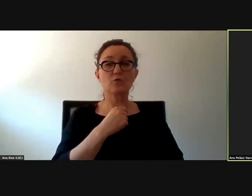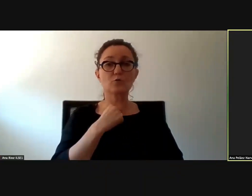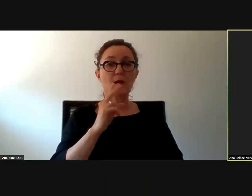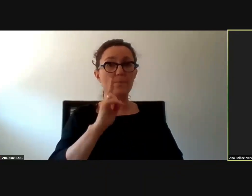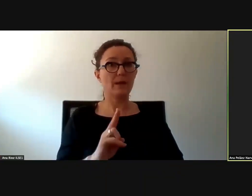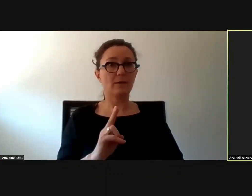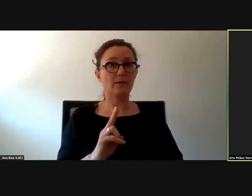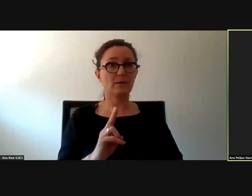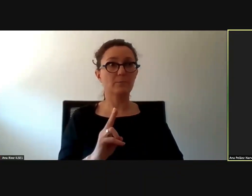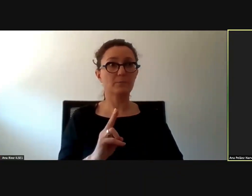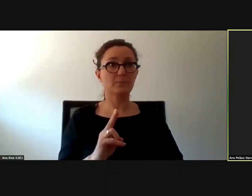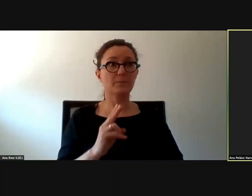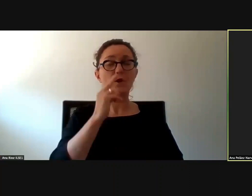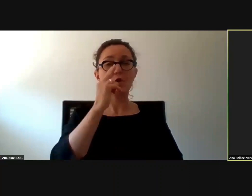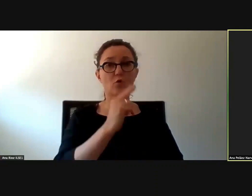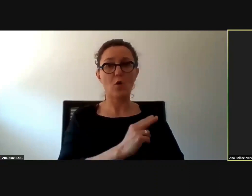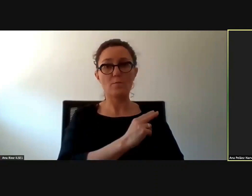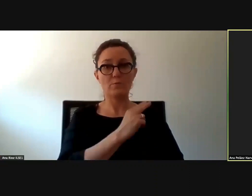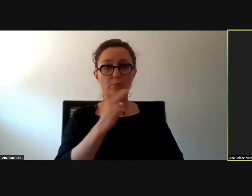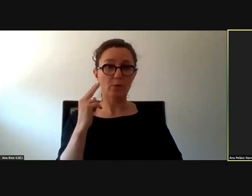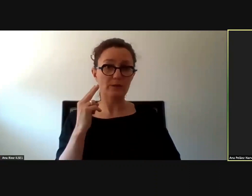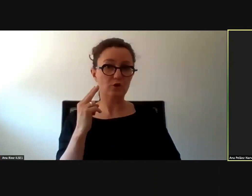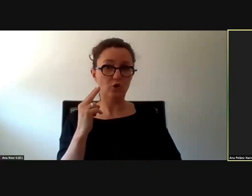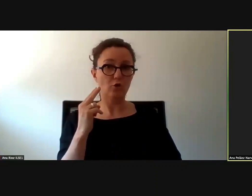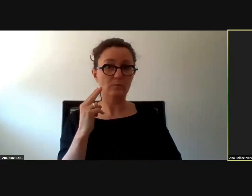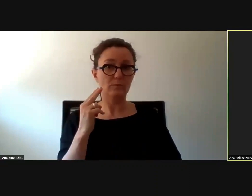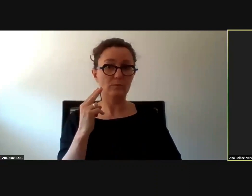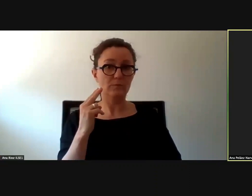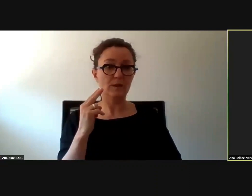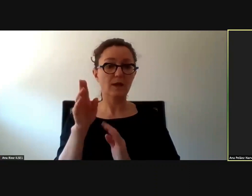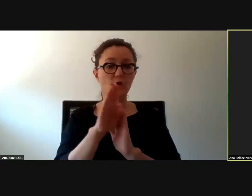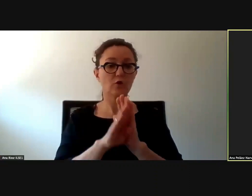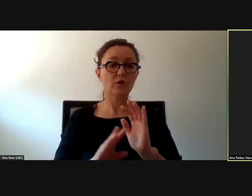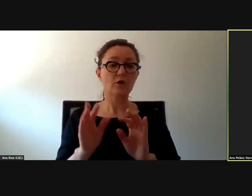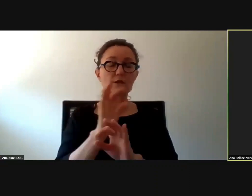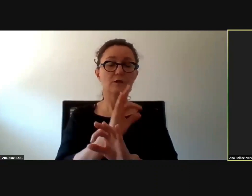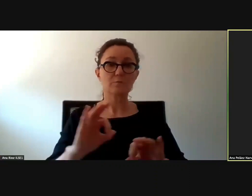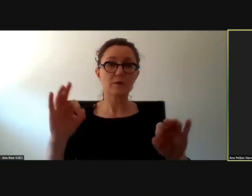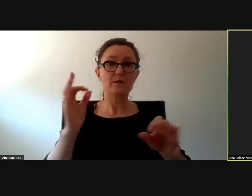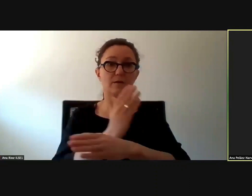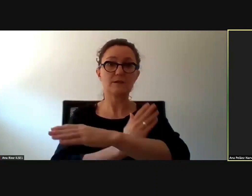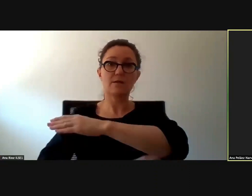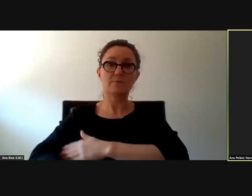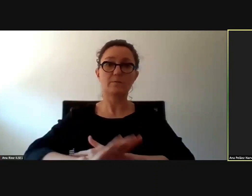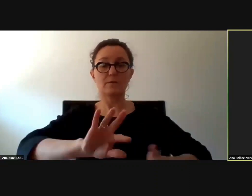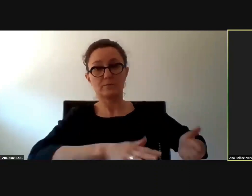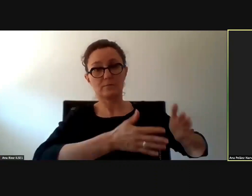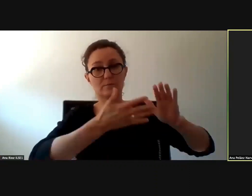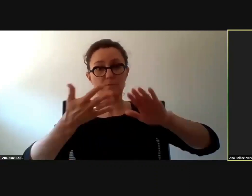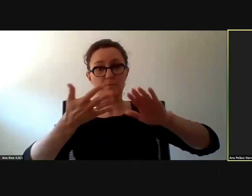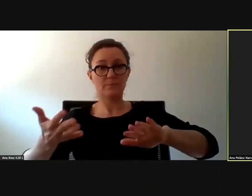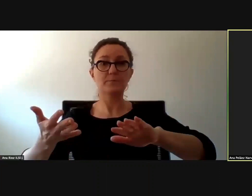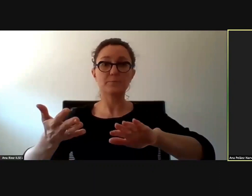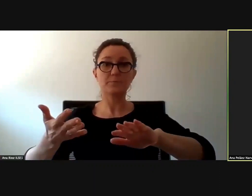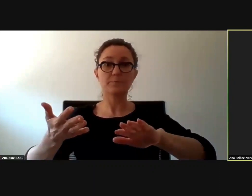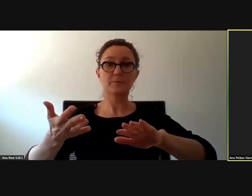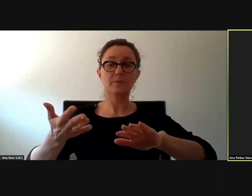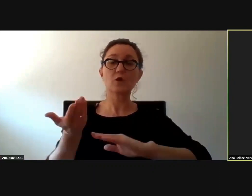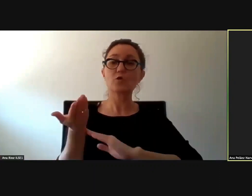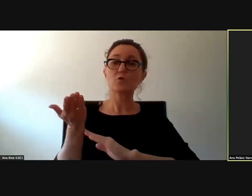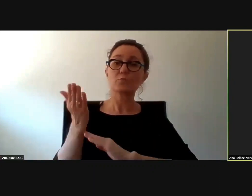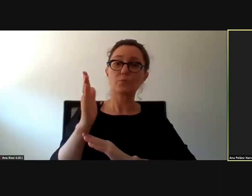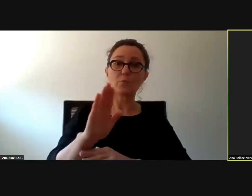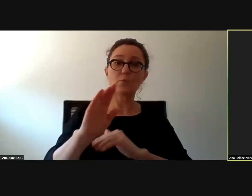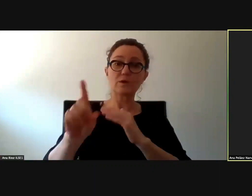compromiso, mayor reflejo de esas condiciones específicas de discapacidad en esa propuesta